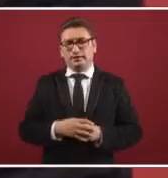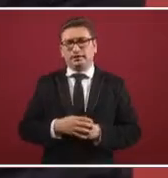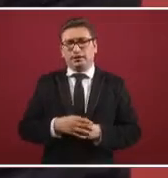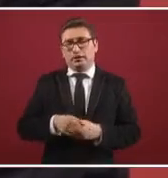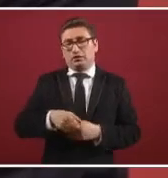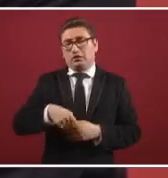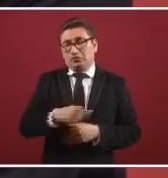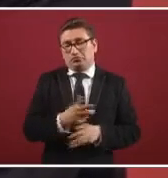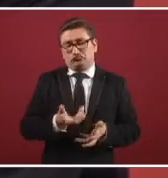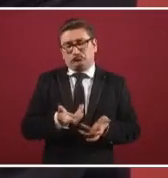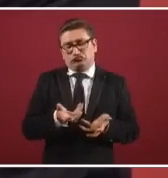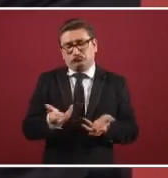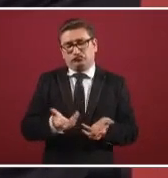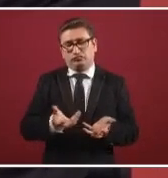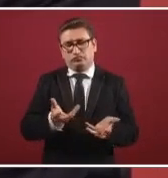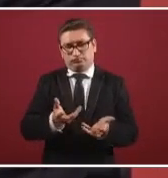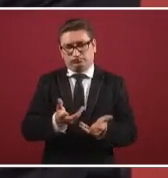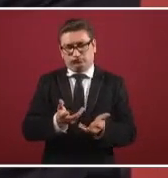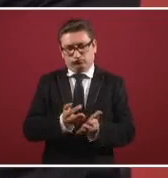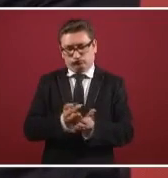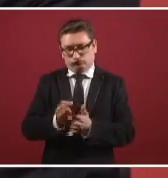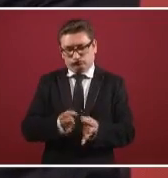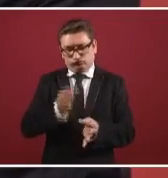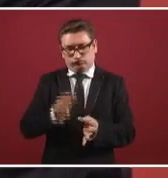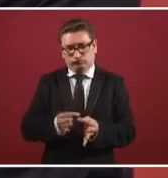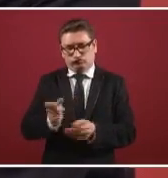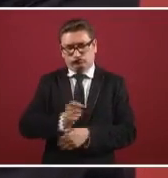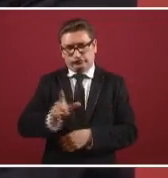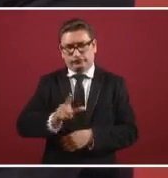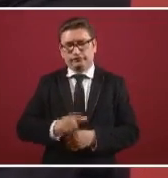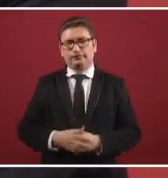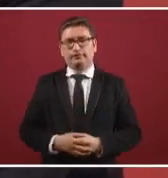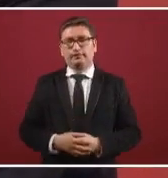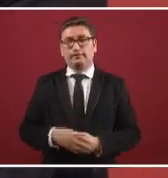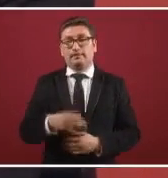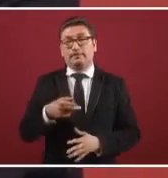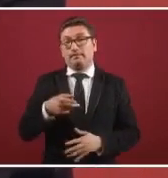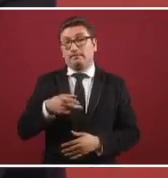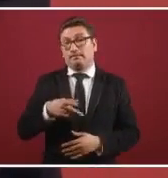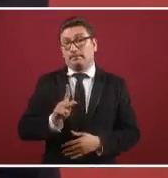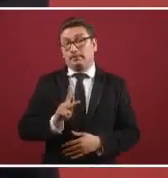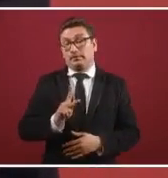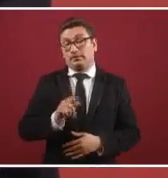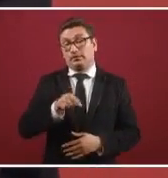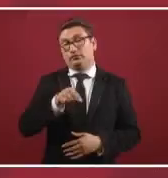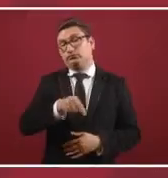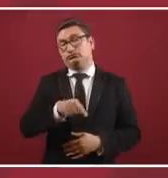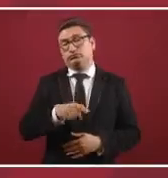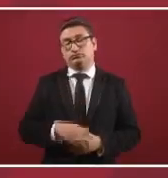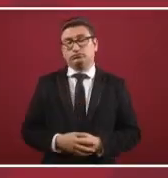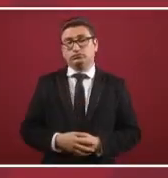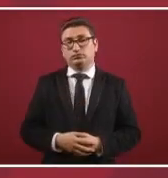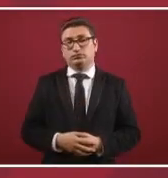con rectitud, pero que sea la propia